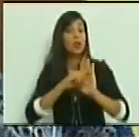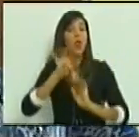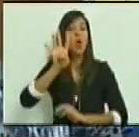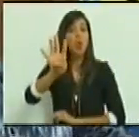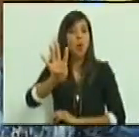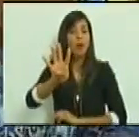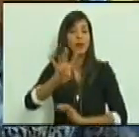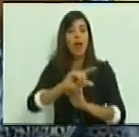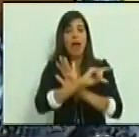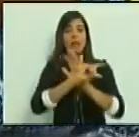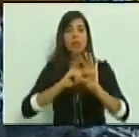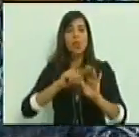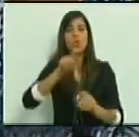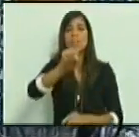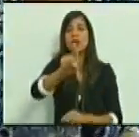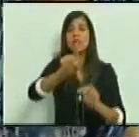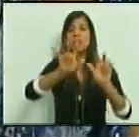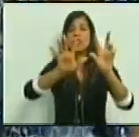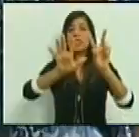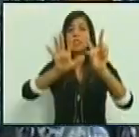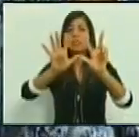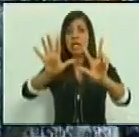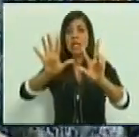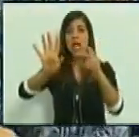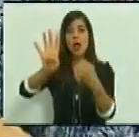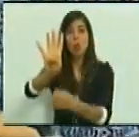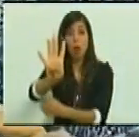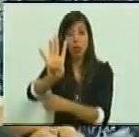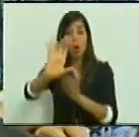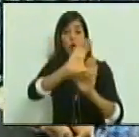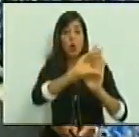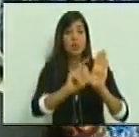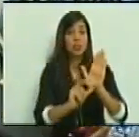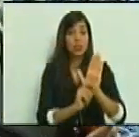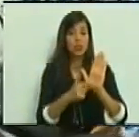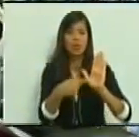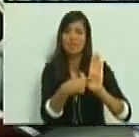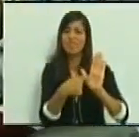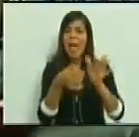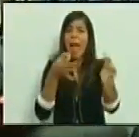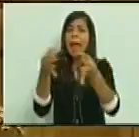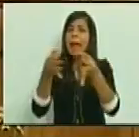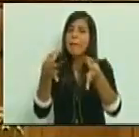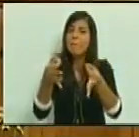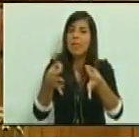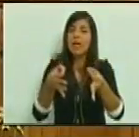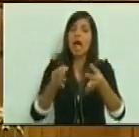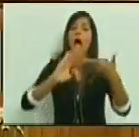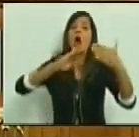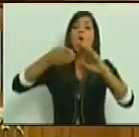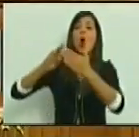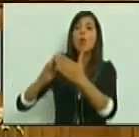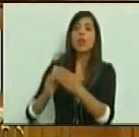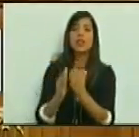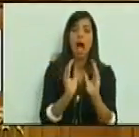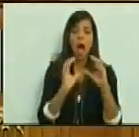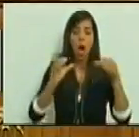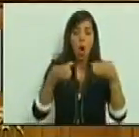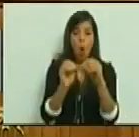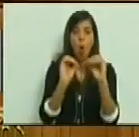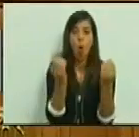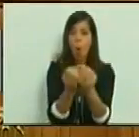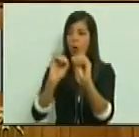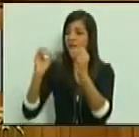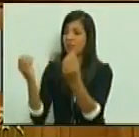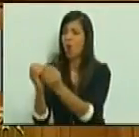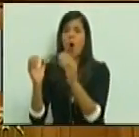artículo 184 de la Constitución, las distintas formas de organización que en el seno del pueblo se deben